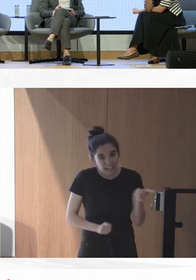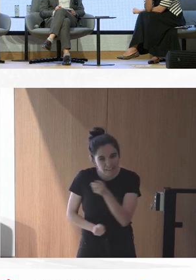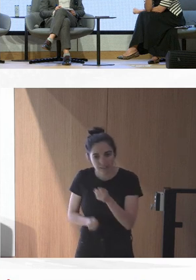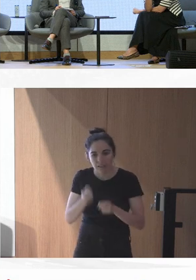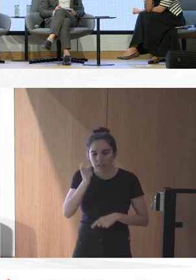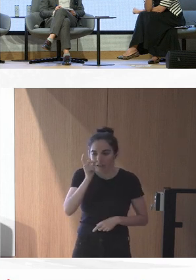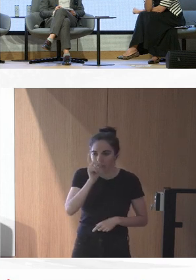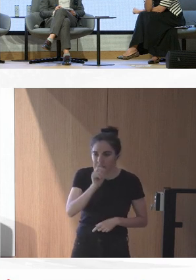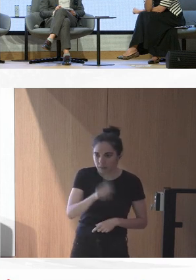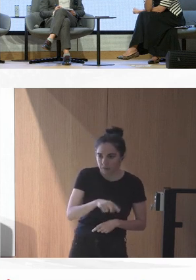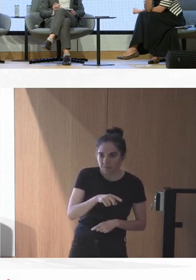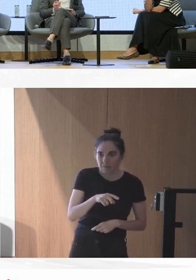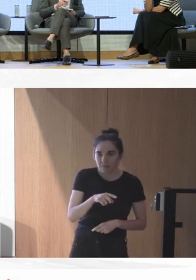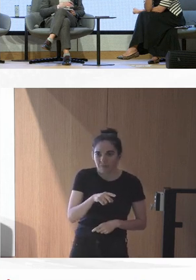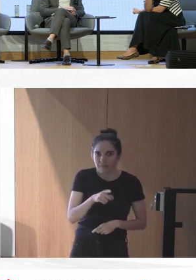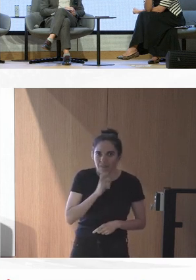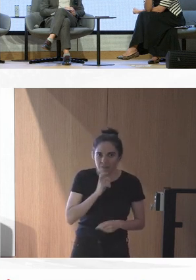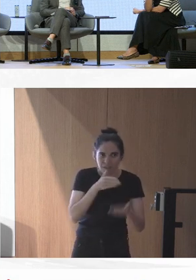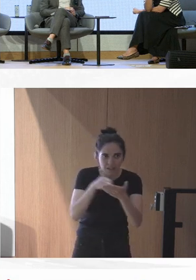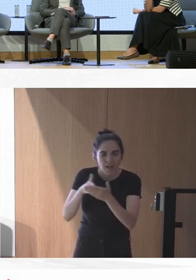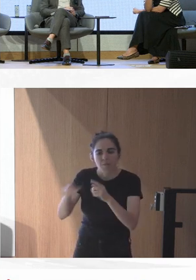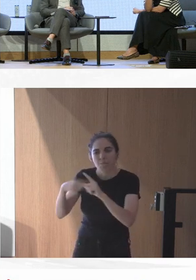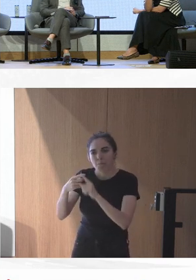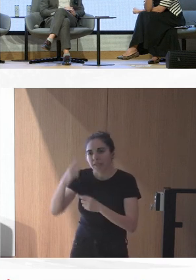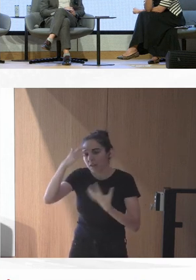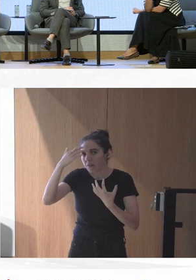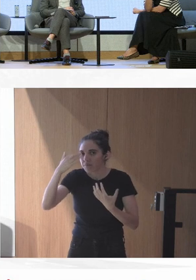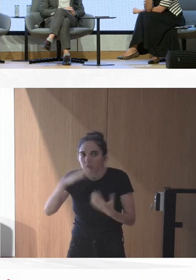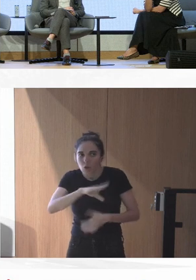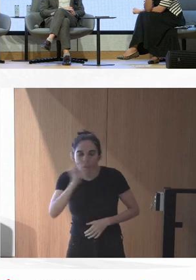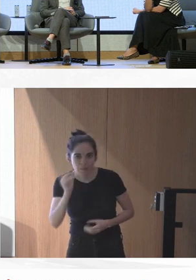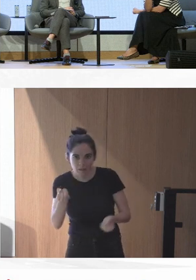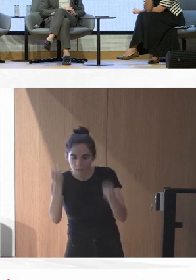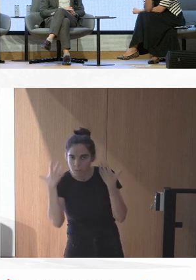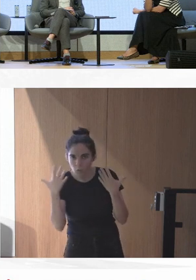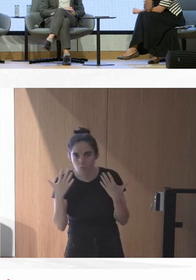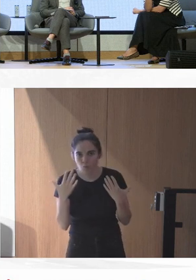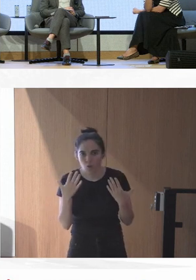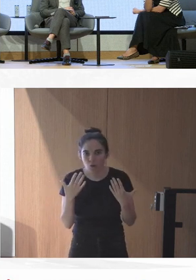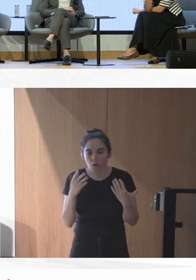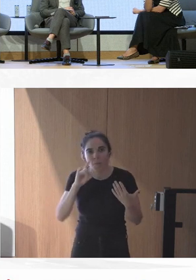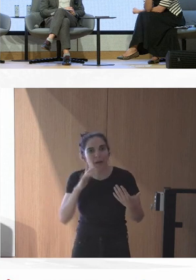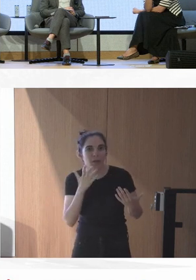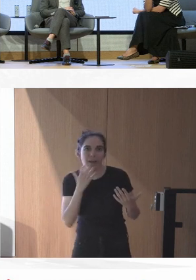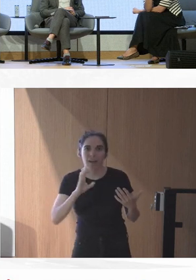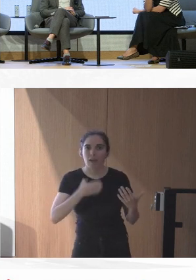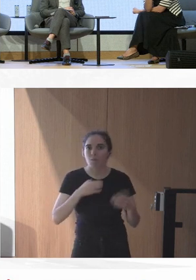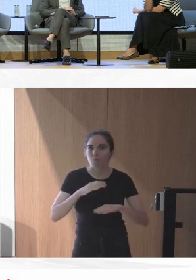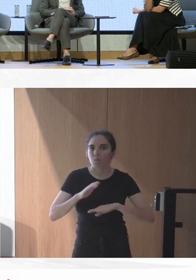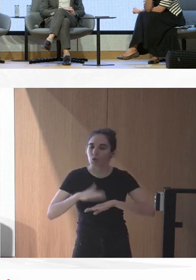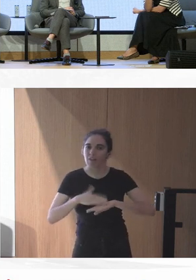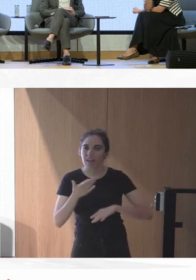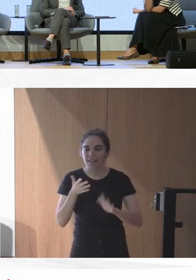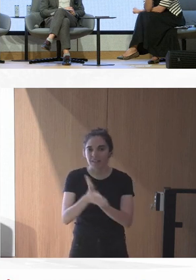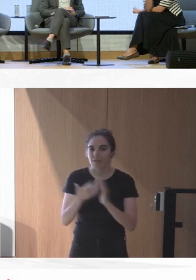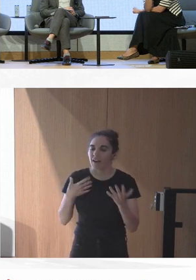Diana, una completa incomprensión y una justificación extraordinaria de la inimputabilidad como un organismo de protección y no de